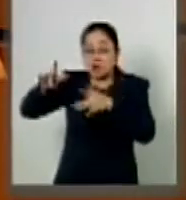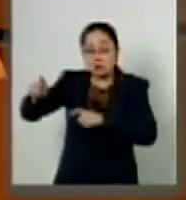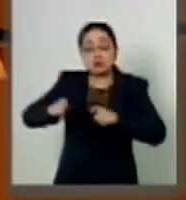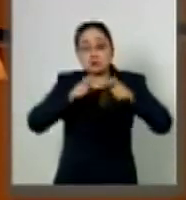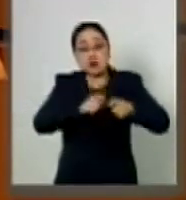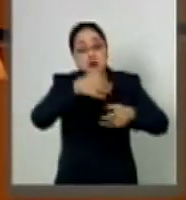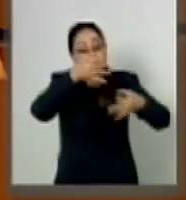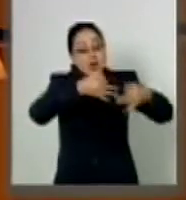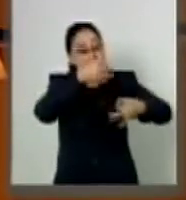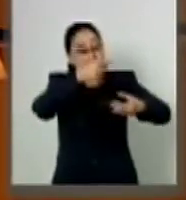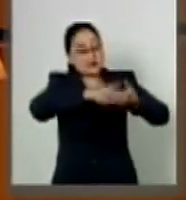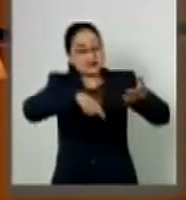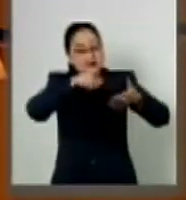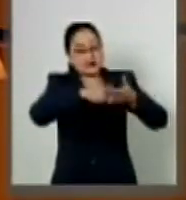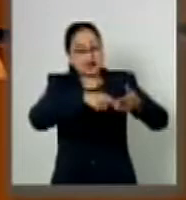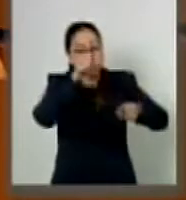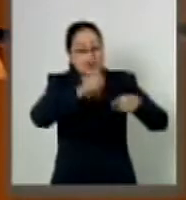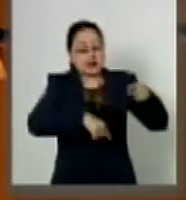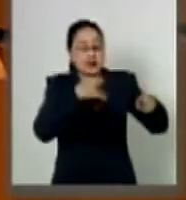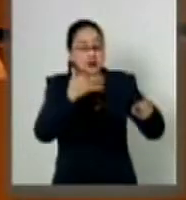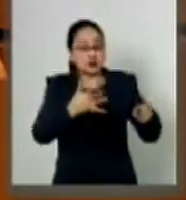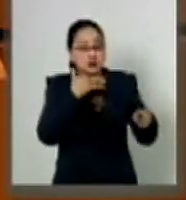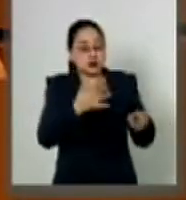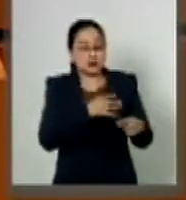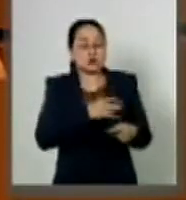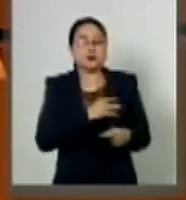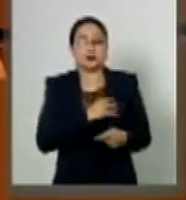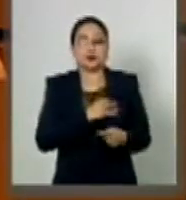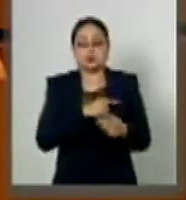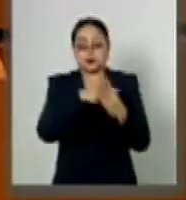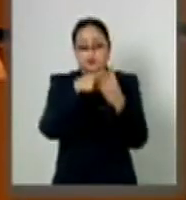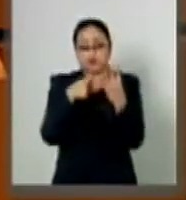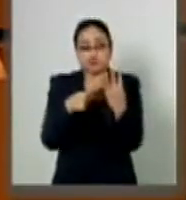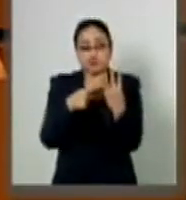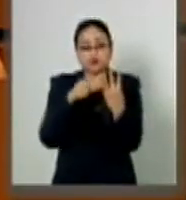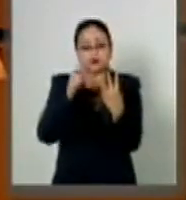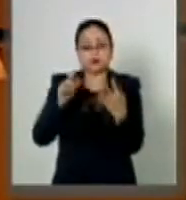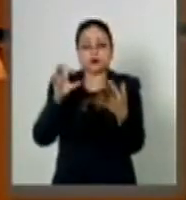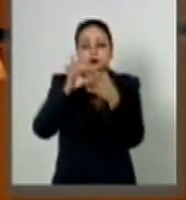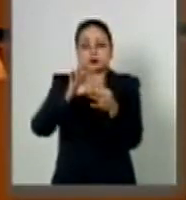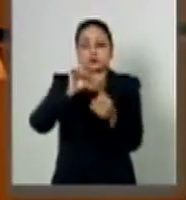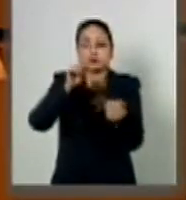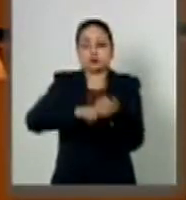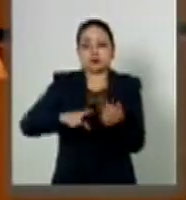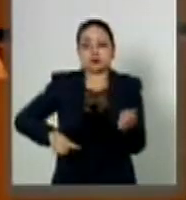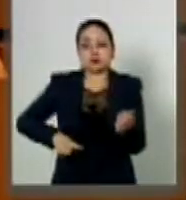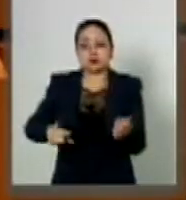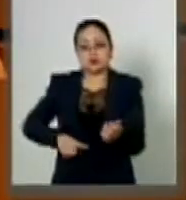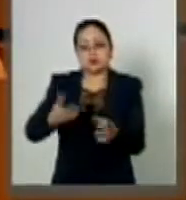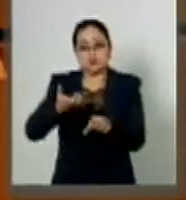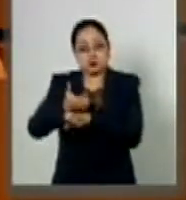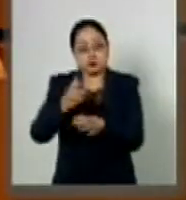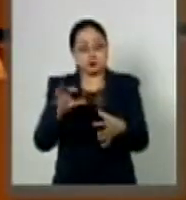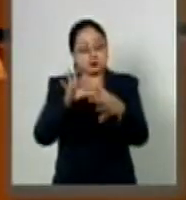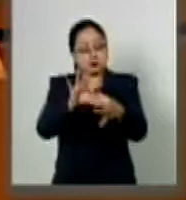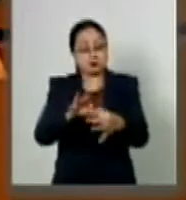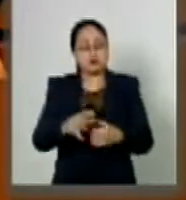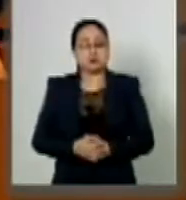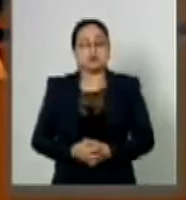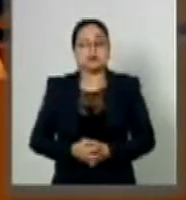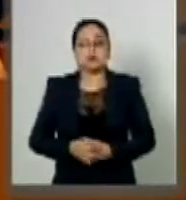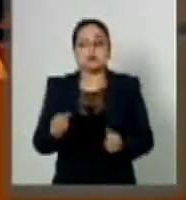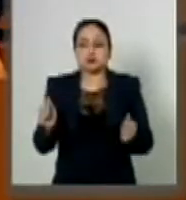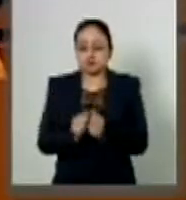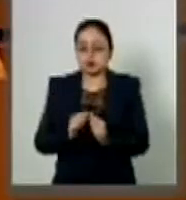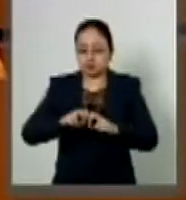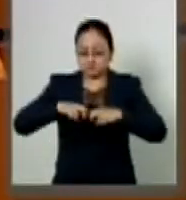Los tres totalmente del lado del gobierno del Estado. Bueno, en el Consejo